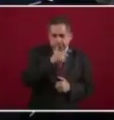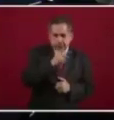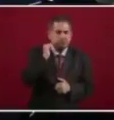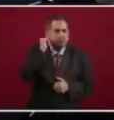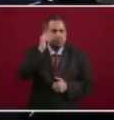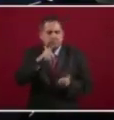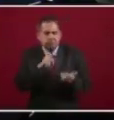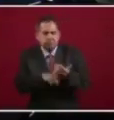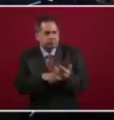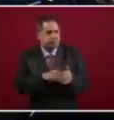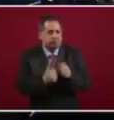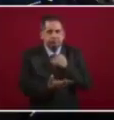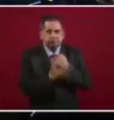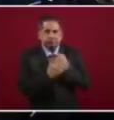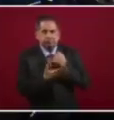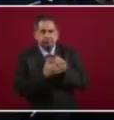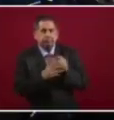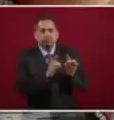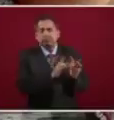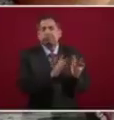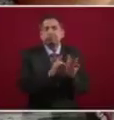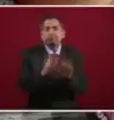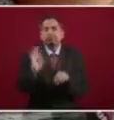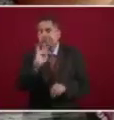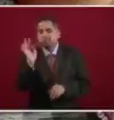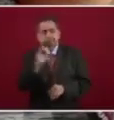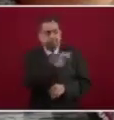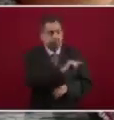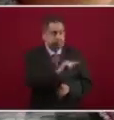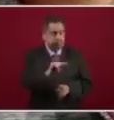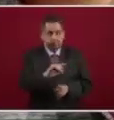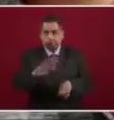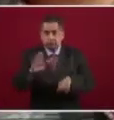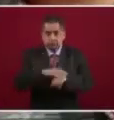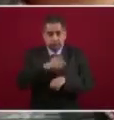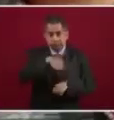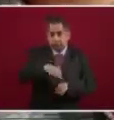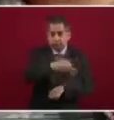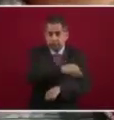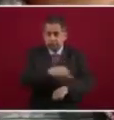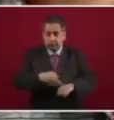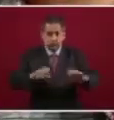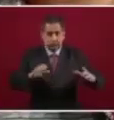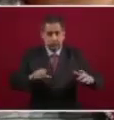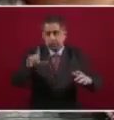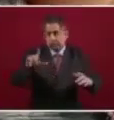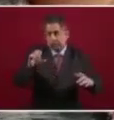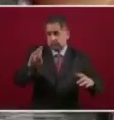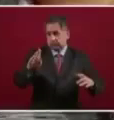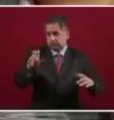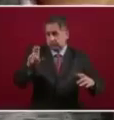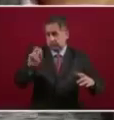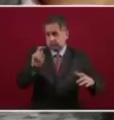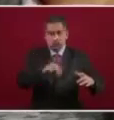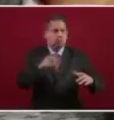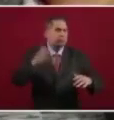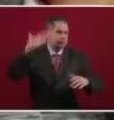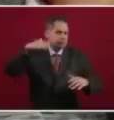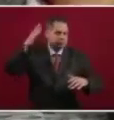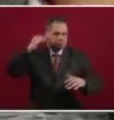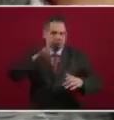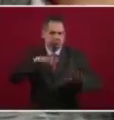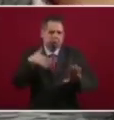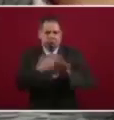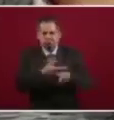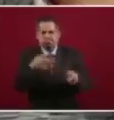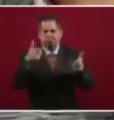algunos otros focos rojos en la zona y también preguntarle, dado que esta familia ya había tenido otros ataques anteriormente,